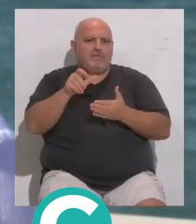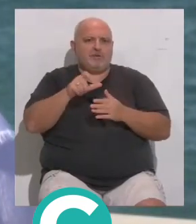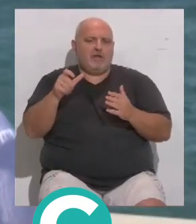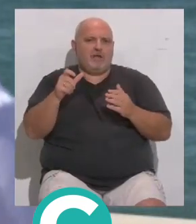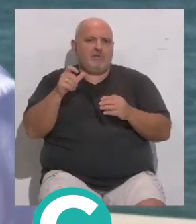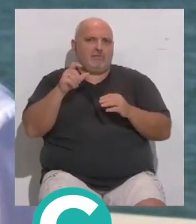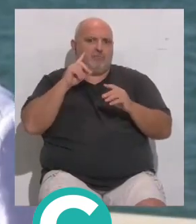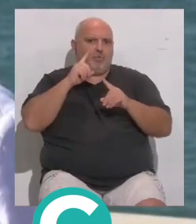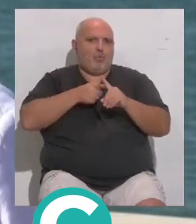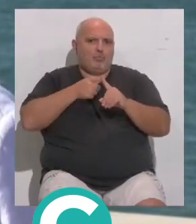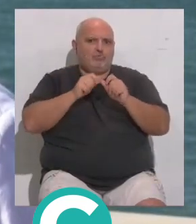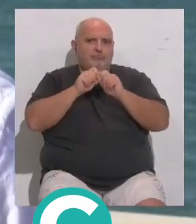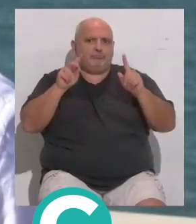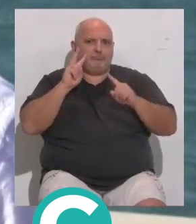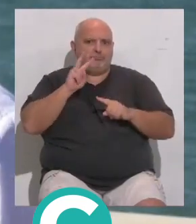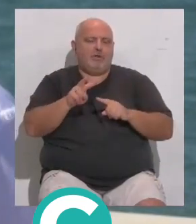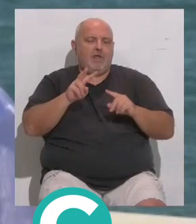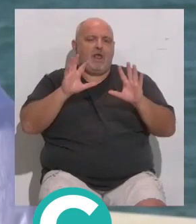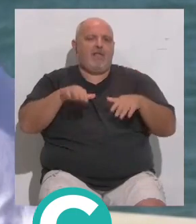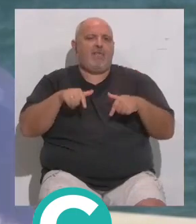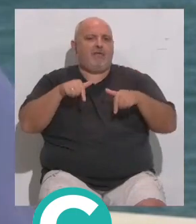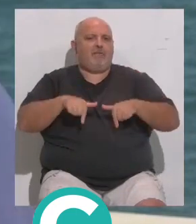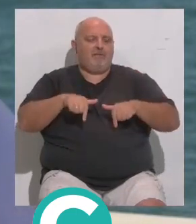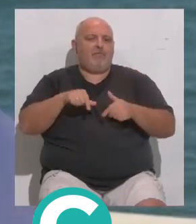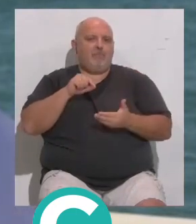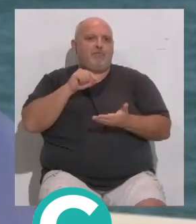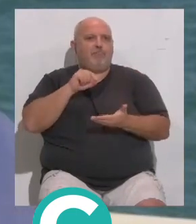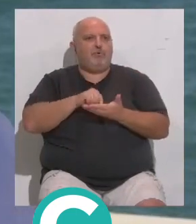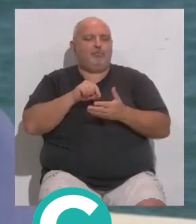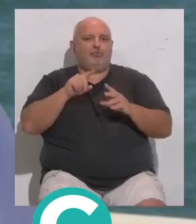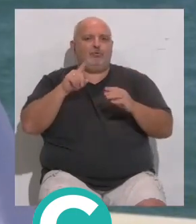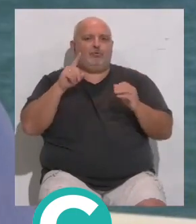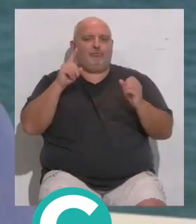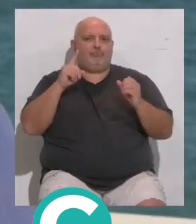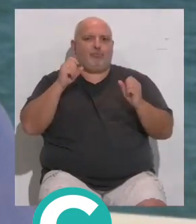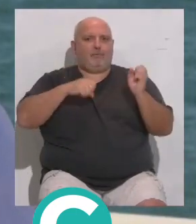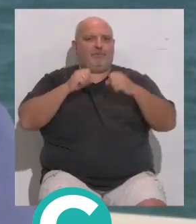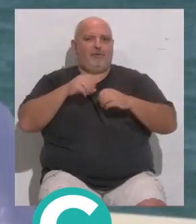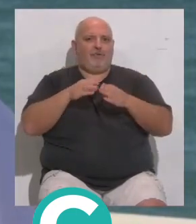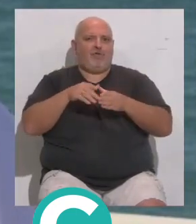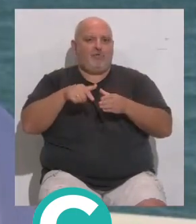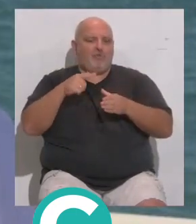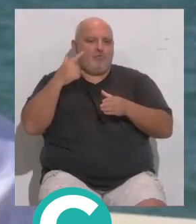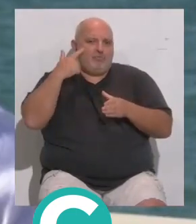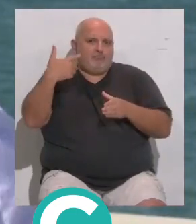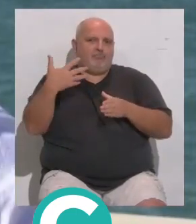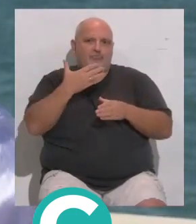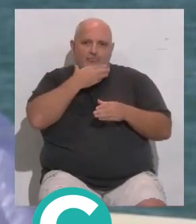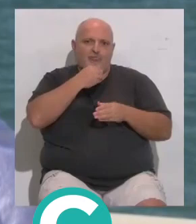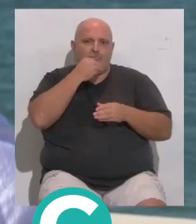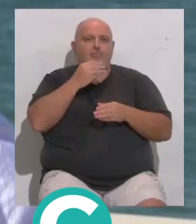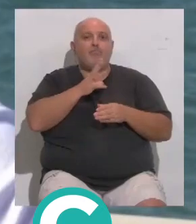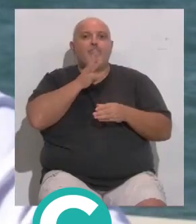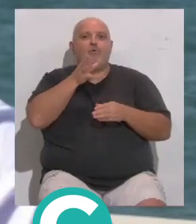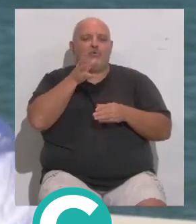todo el planeta, así lo van a demostrar, ¿no? Cádiz le da un punto a una competición tan importante como la SailGP, bastante bonito, no solamente